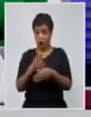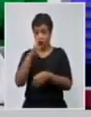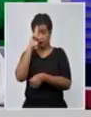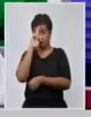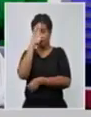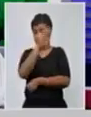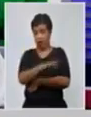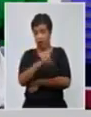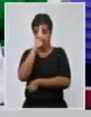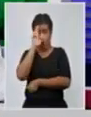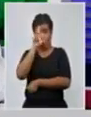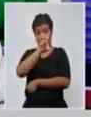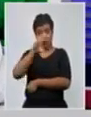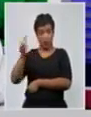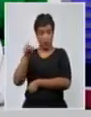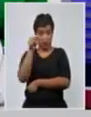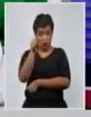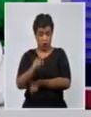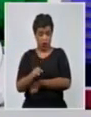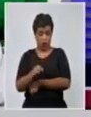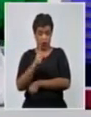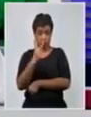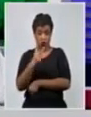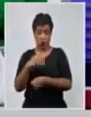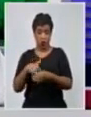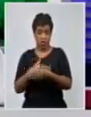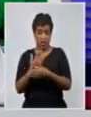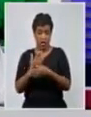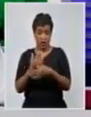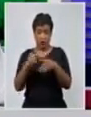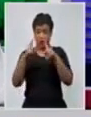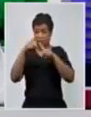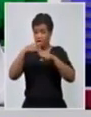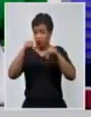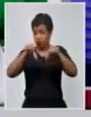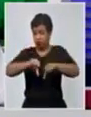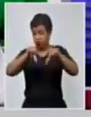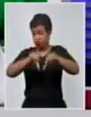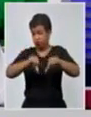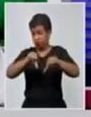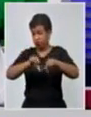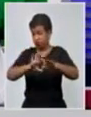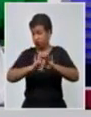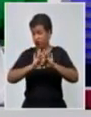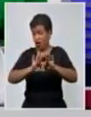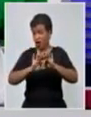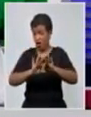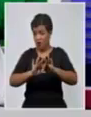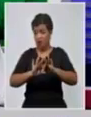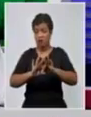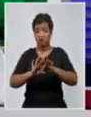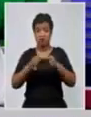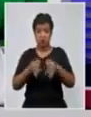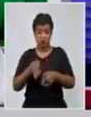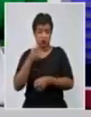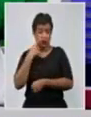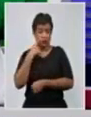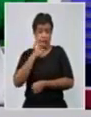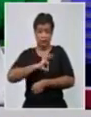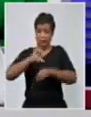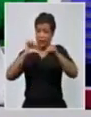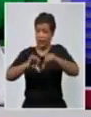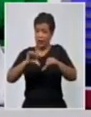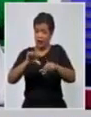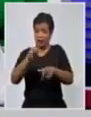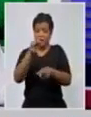ingresado en el hospital, 2 días en terapia intensiva, con manifestaciones desde el